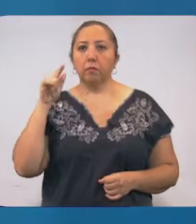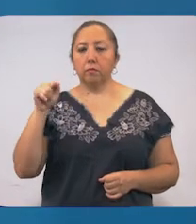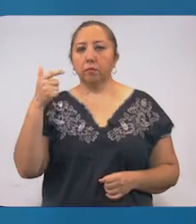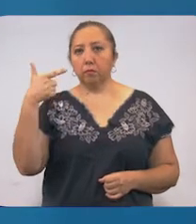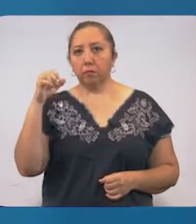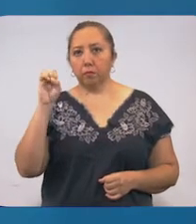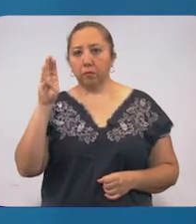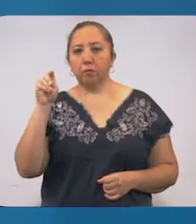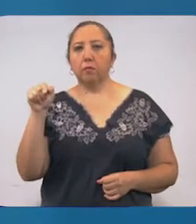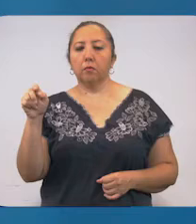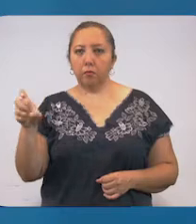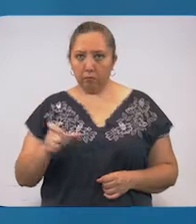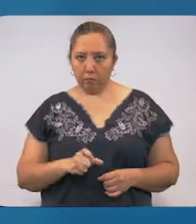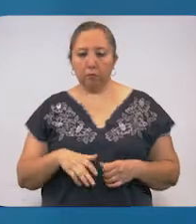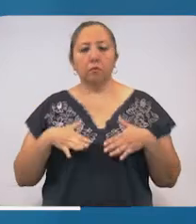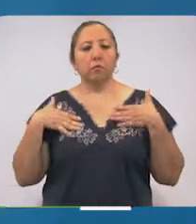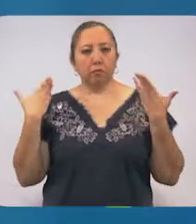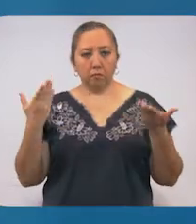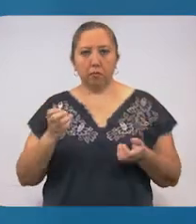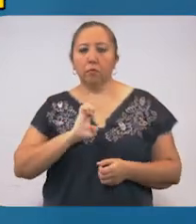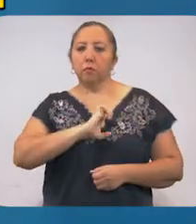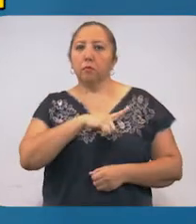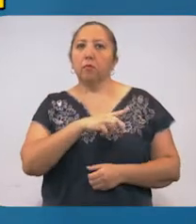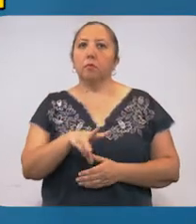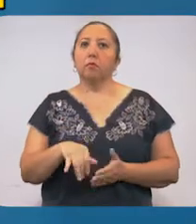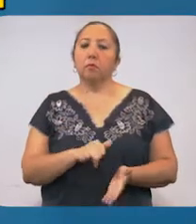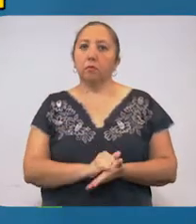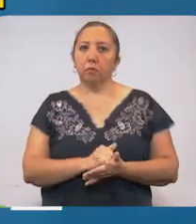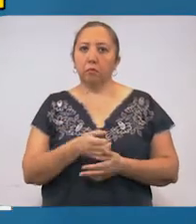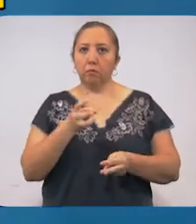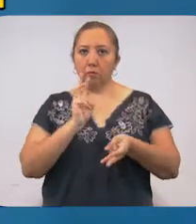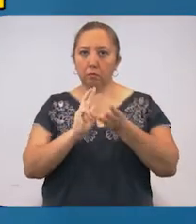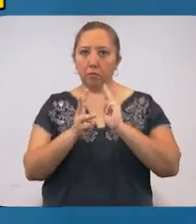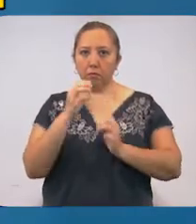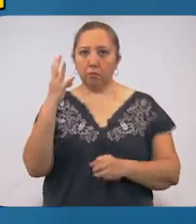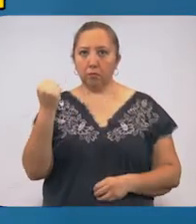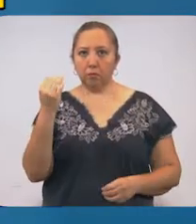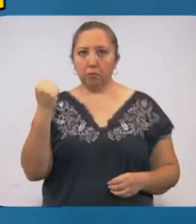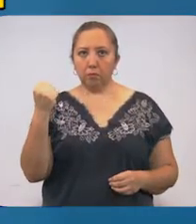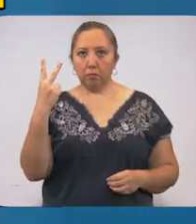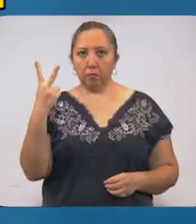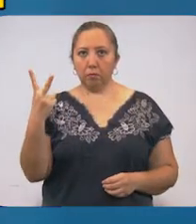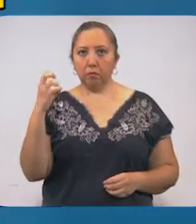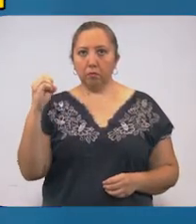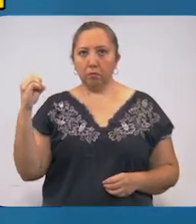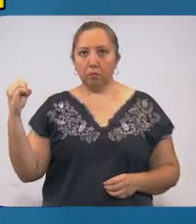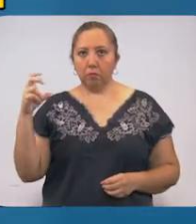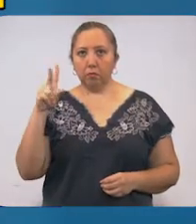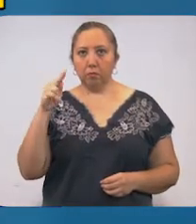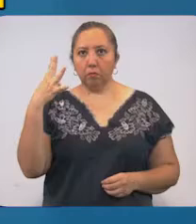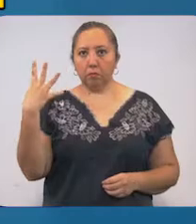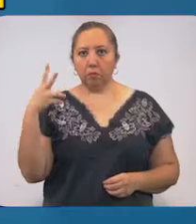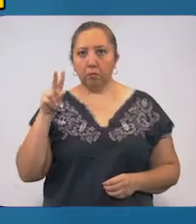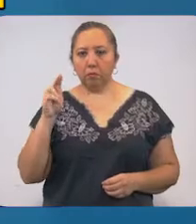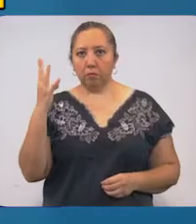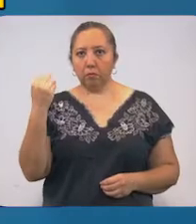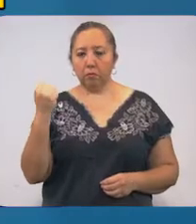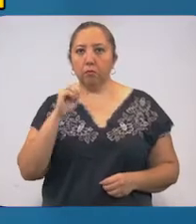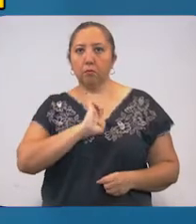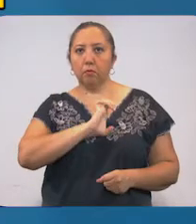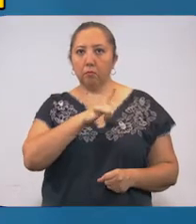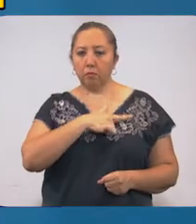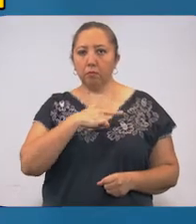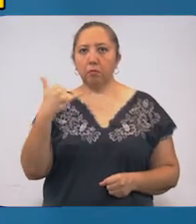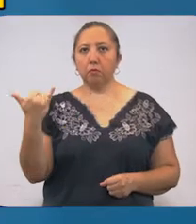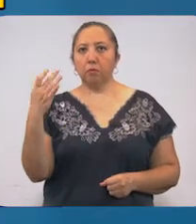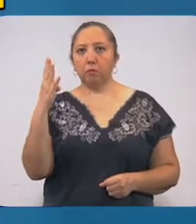también se ofrece información en maya y en español el charly whatsapp en el número 99 y 200 84 89 en español